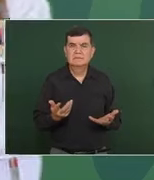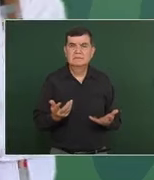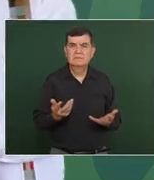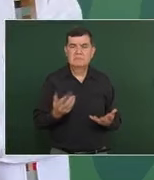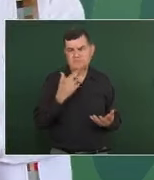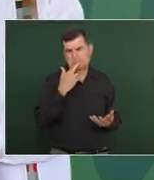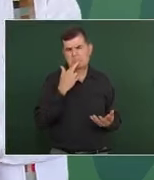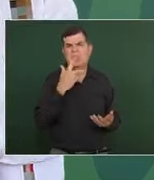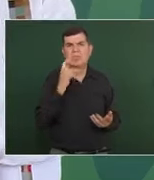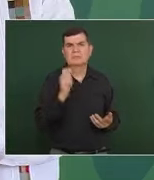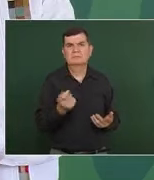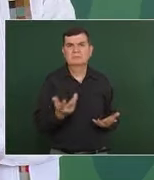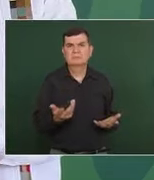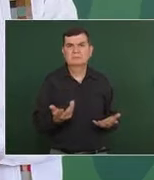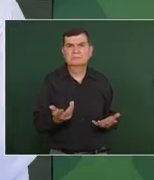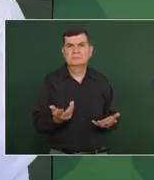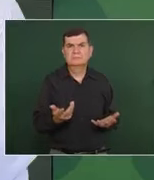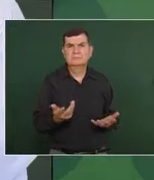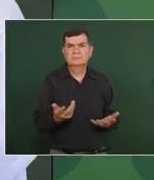es mejor